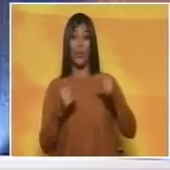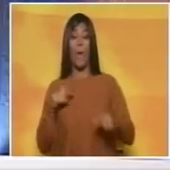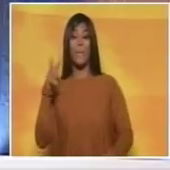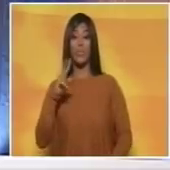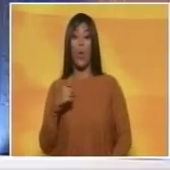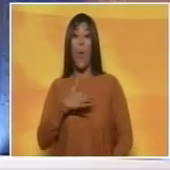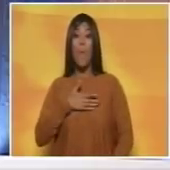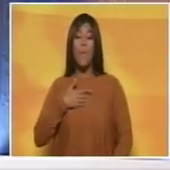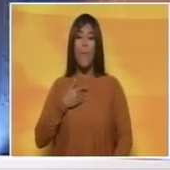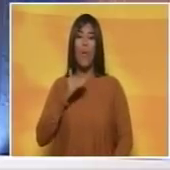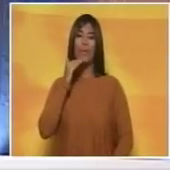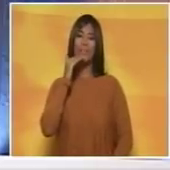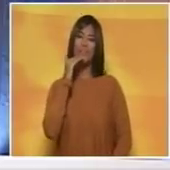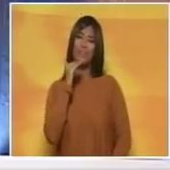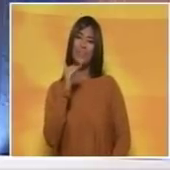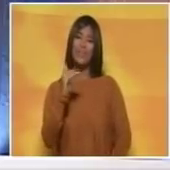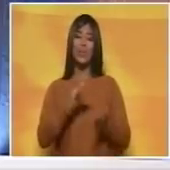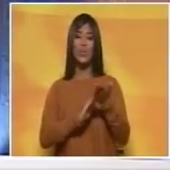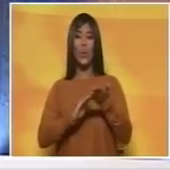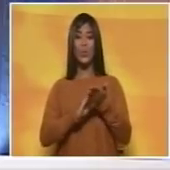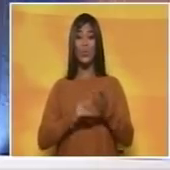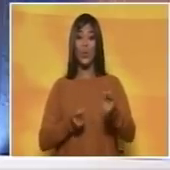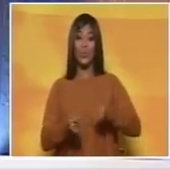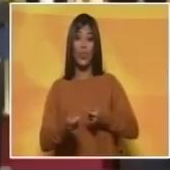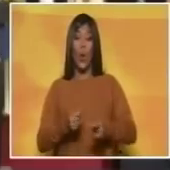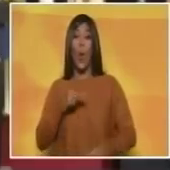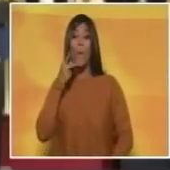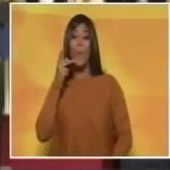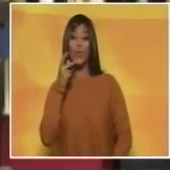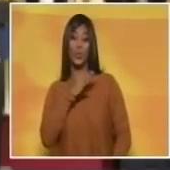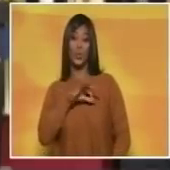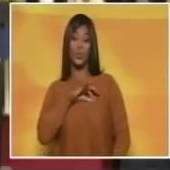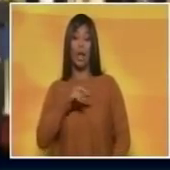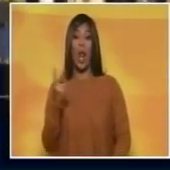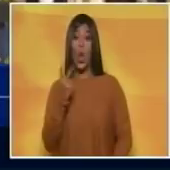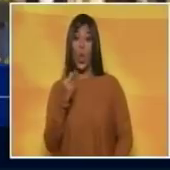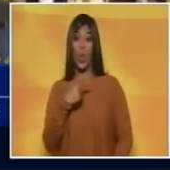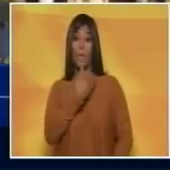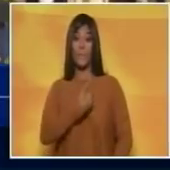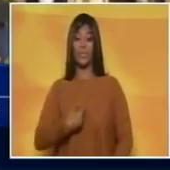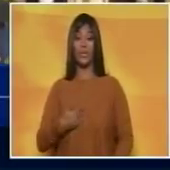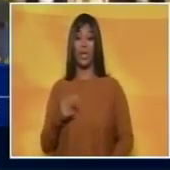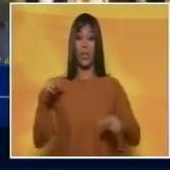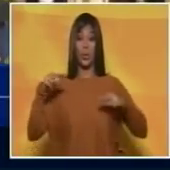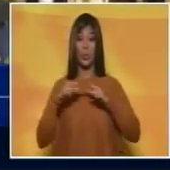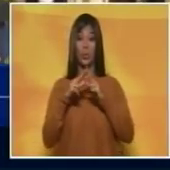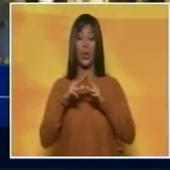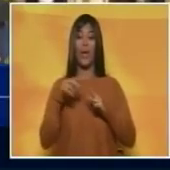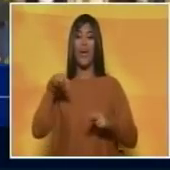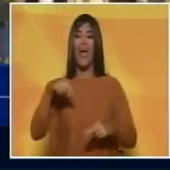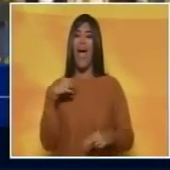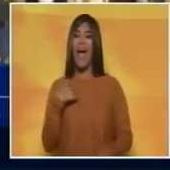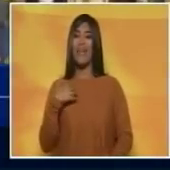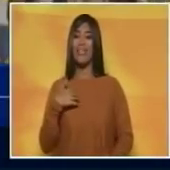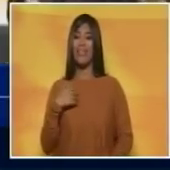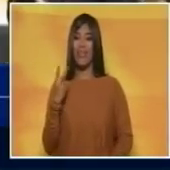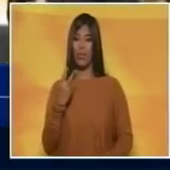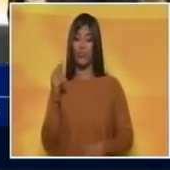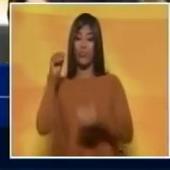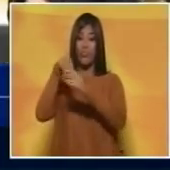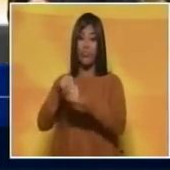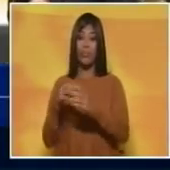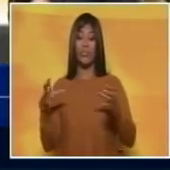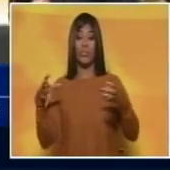puedan recuperar su estabilidad política, económica y social. Ambos mandatarios sostuvieron un encuentro en Buenos Aires, Argentina. Tanto Macri como